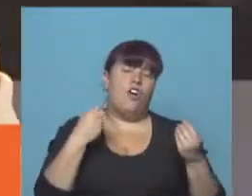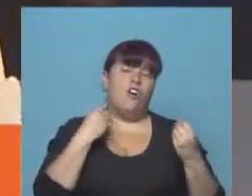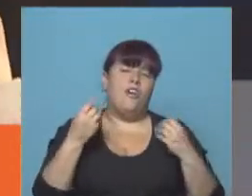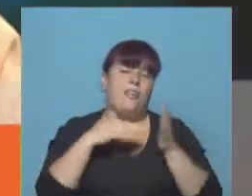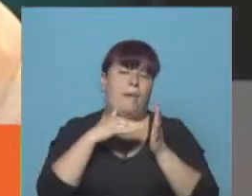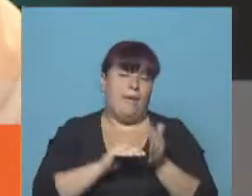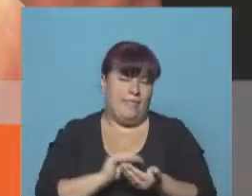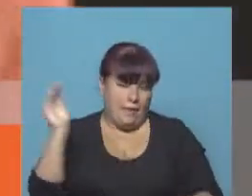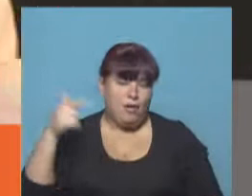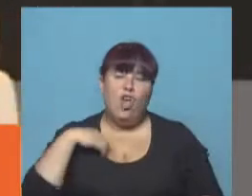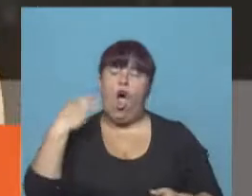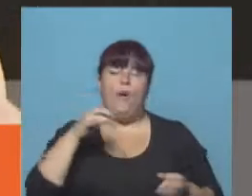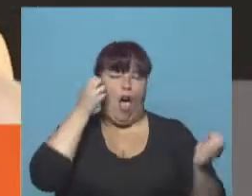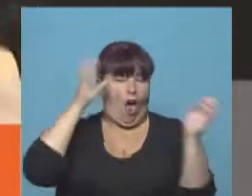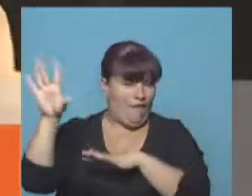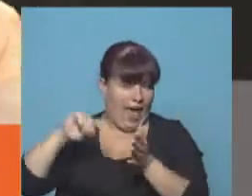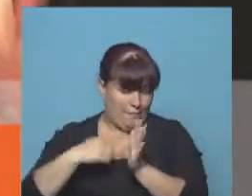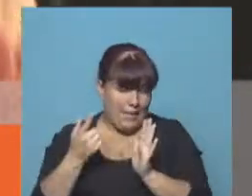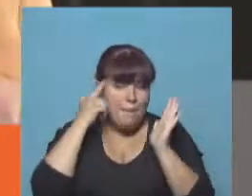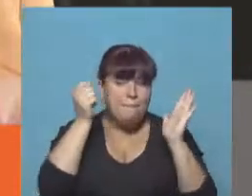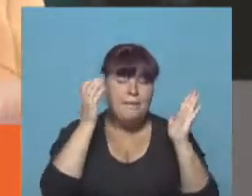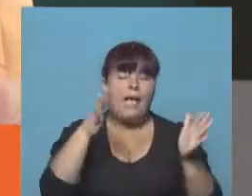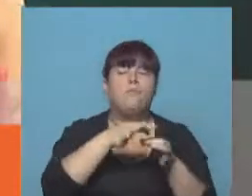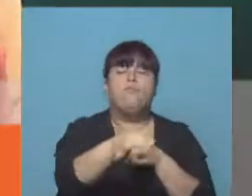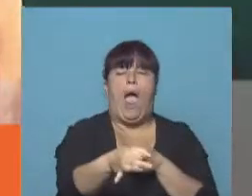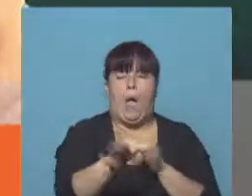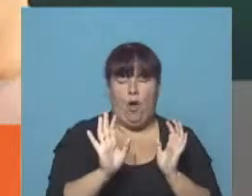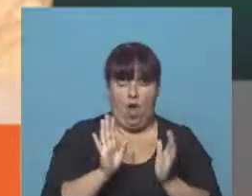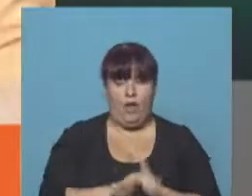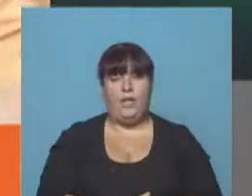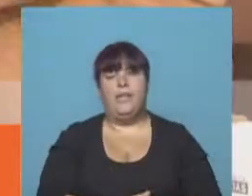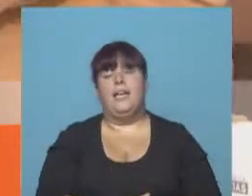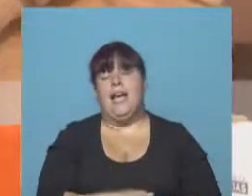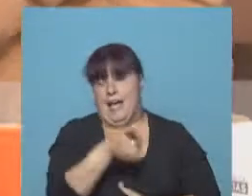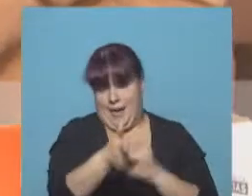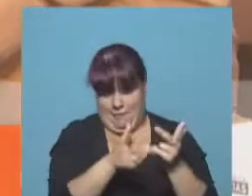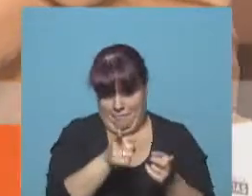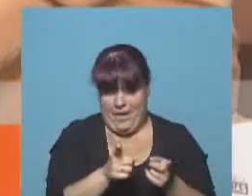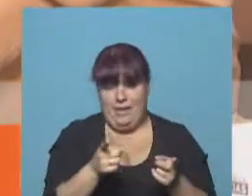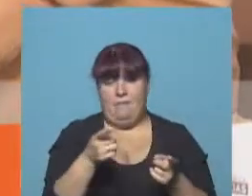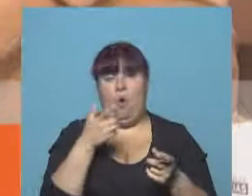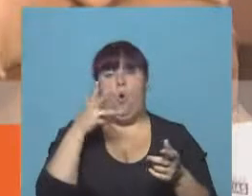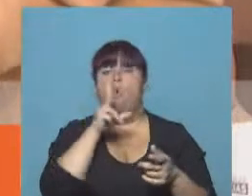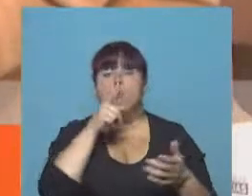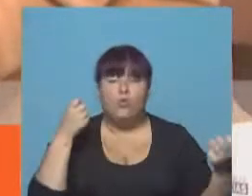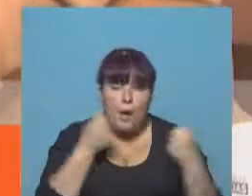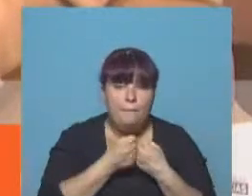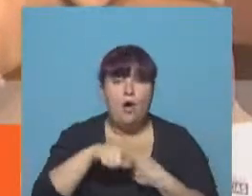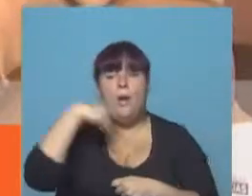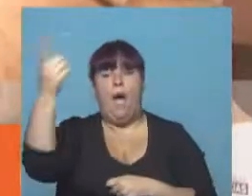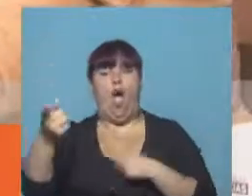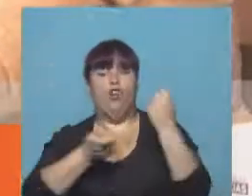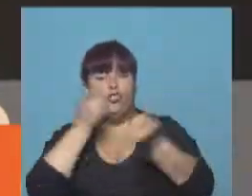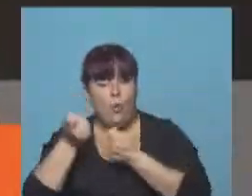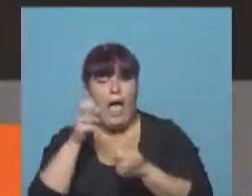acuerdo a lo que creció. Pero es mi obligación sacarme el chip. Pensar en un pueblo chico. Como decías vos, que se matan en la ruta por ir a otro